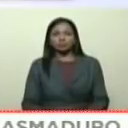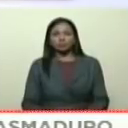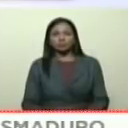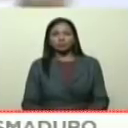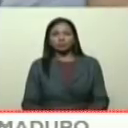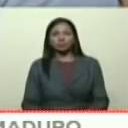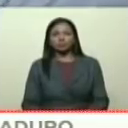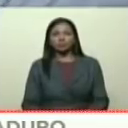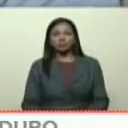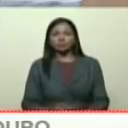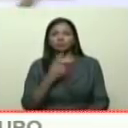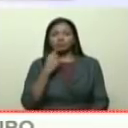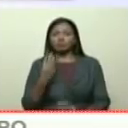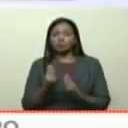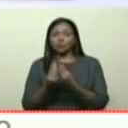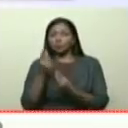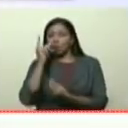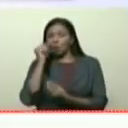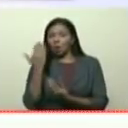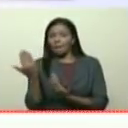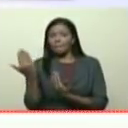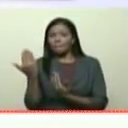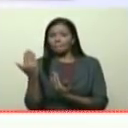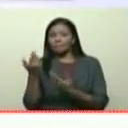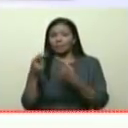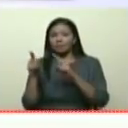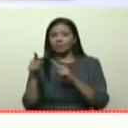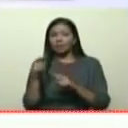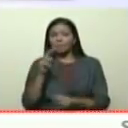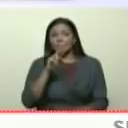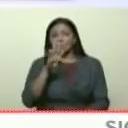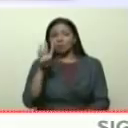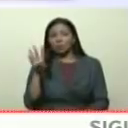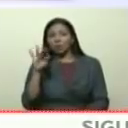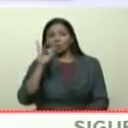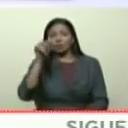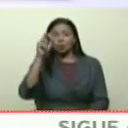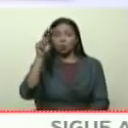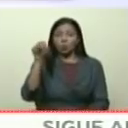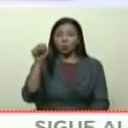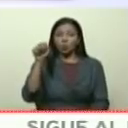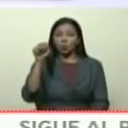Estaba hablando de eso con Pedro Calzadilla. El 24 de junio,